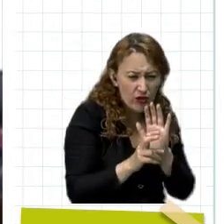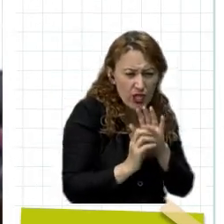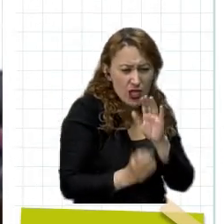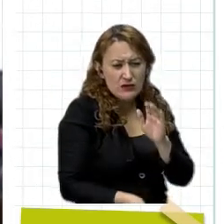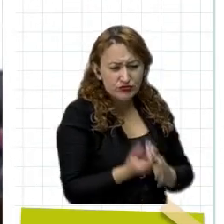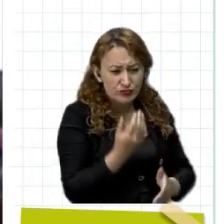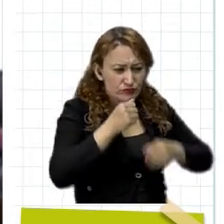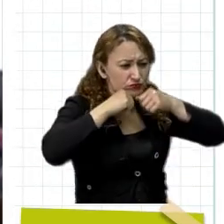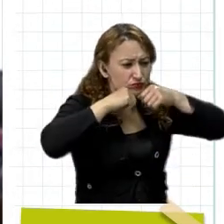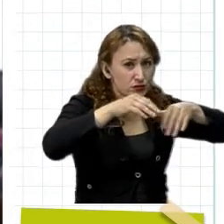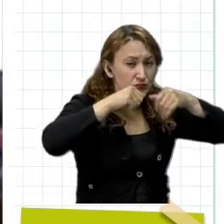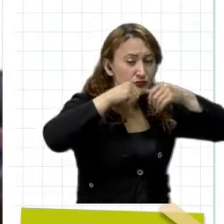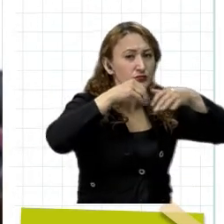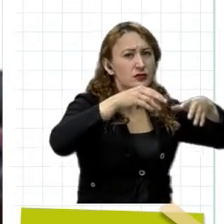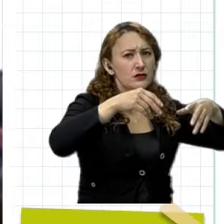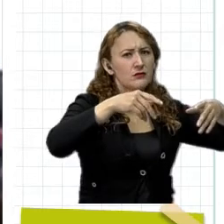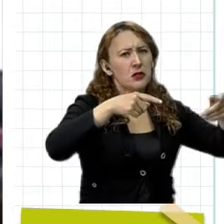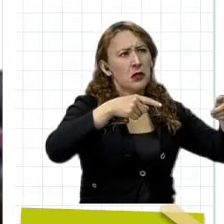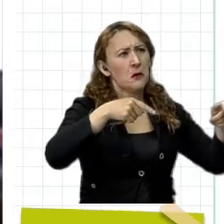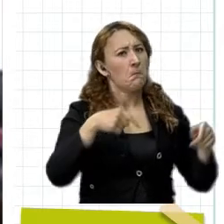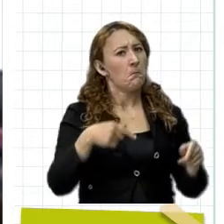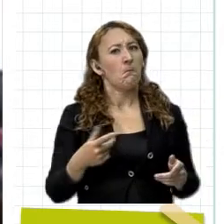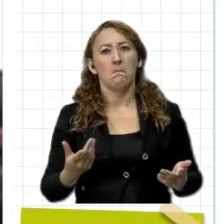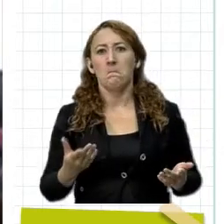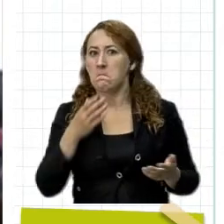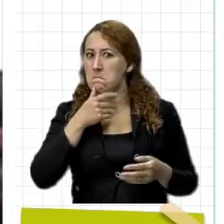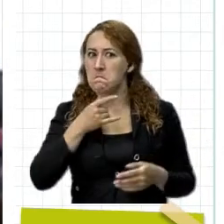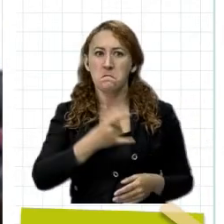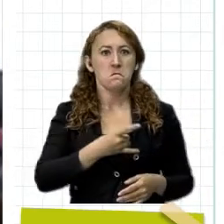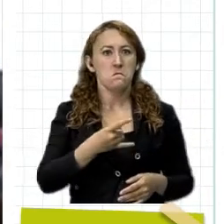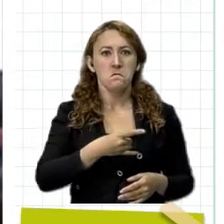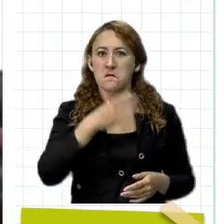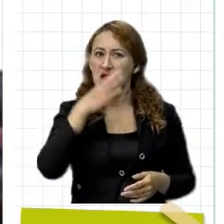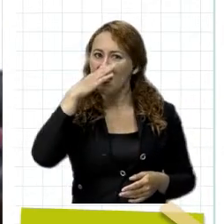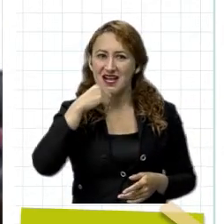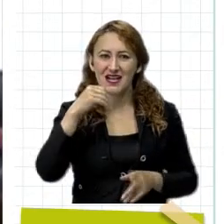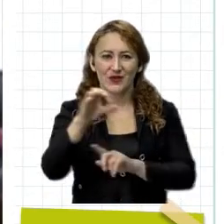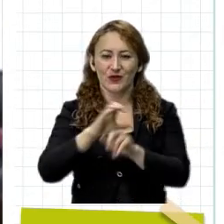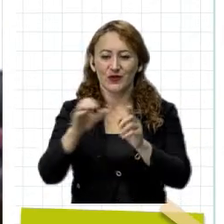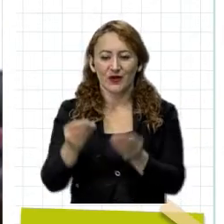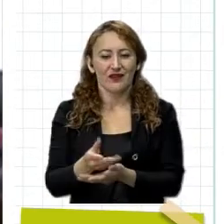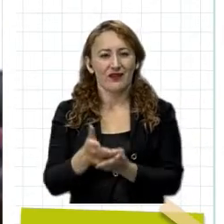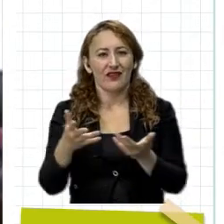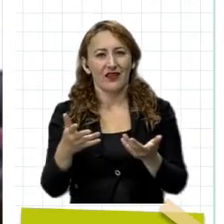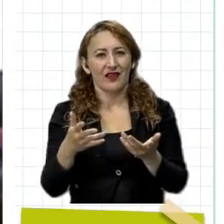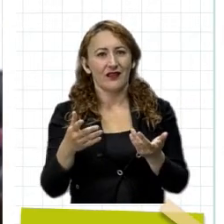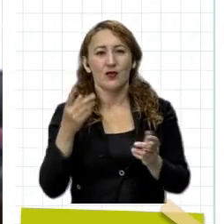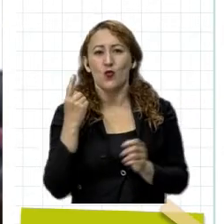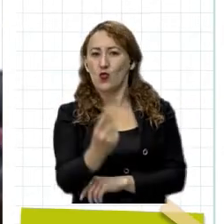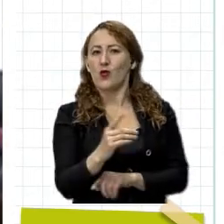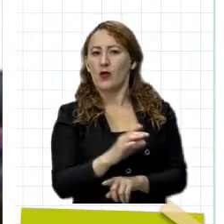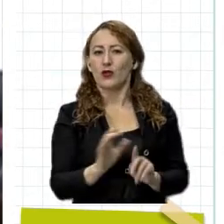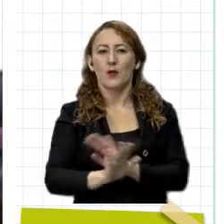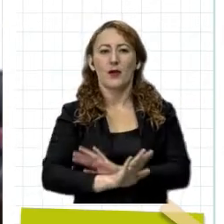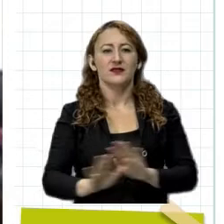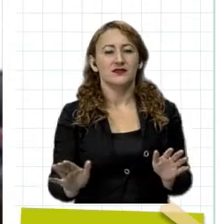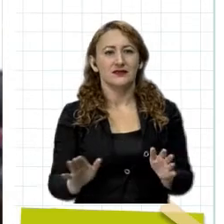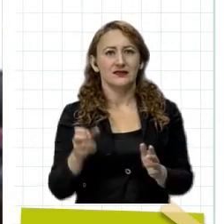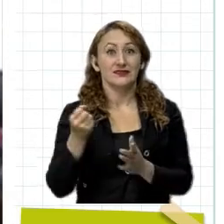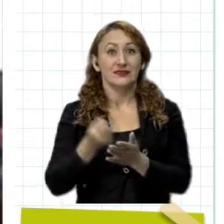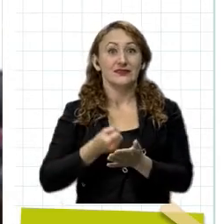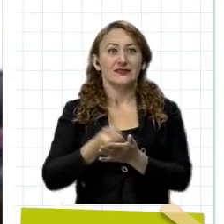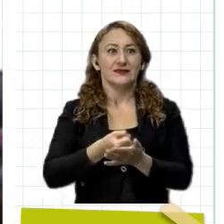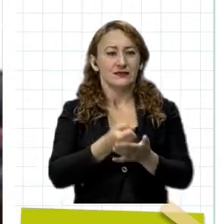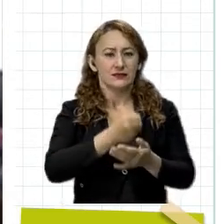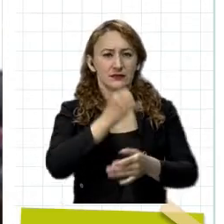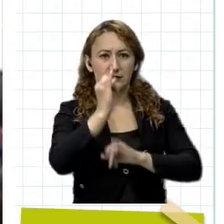más se afirmara la monoculturalidad universitaria. Las presiones de la globalización y la